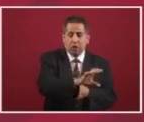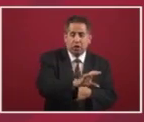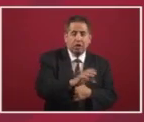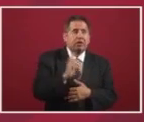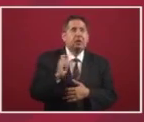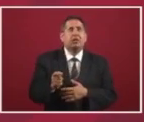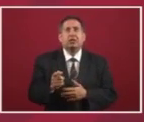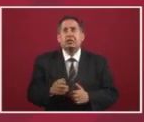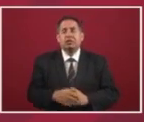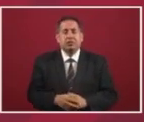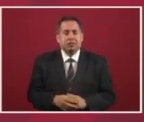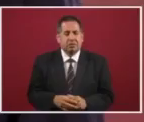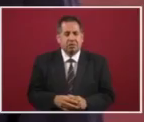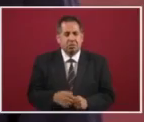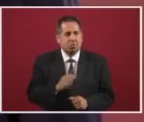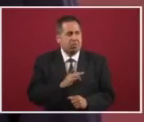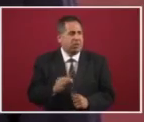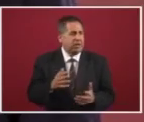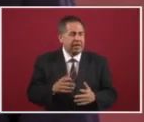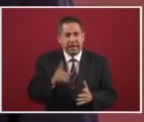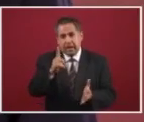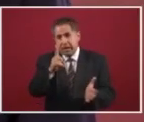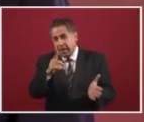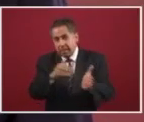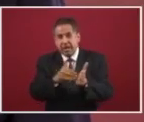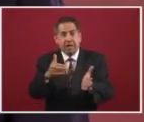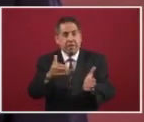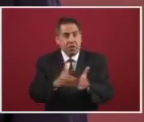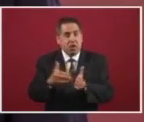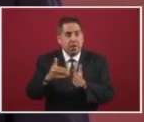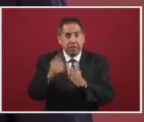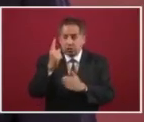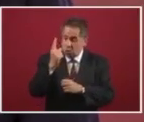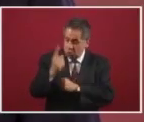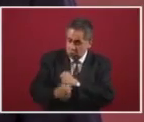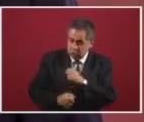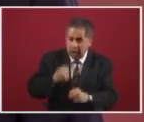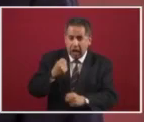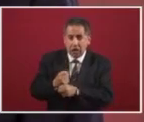de alrededor de 1,000 millones de pesos al año